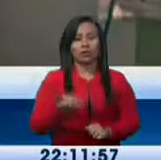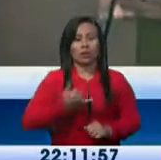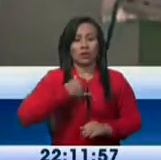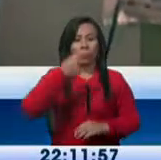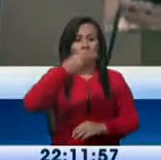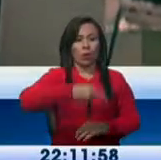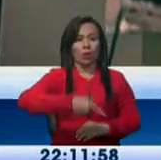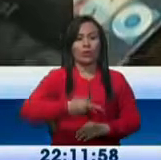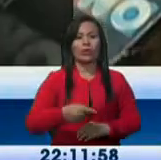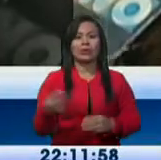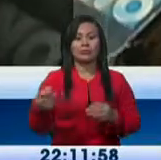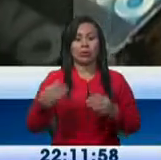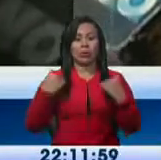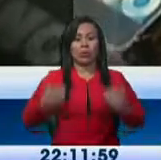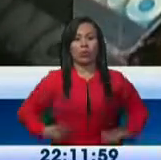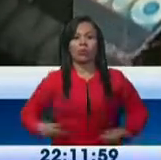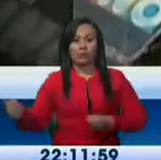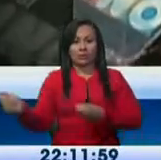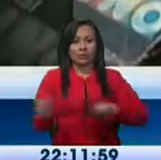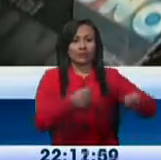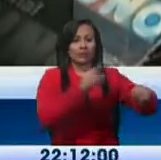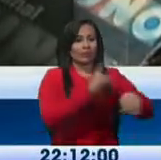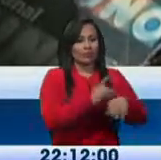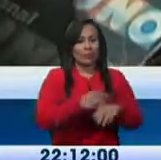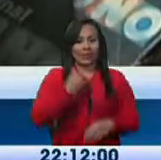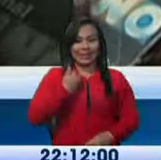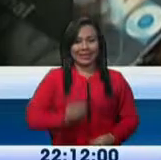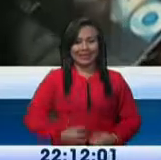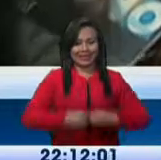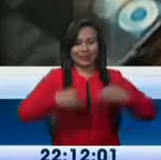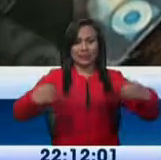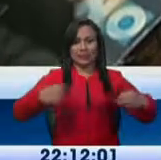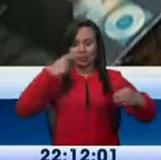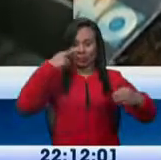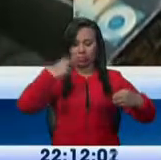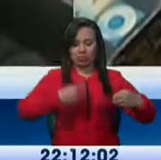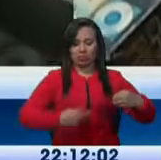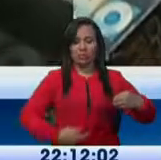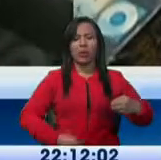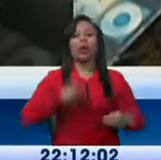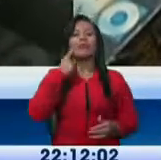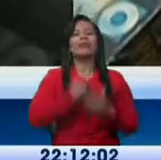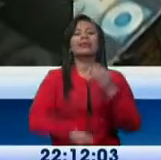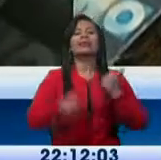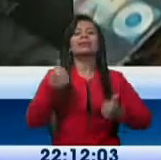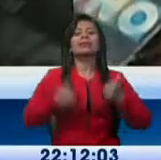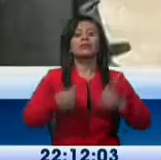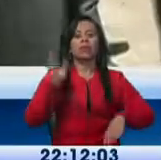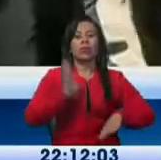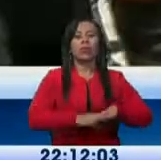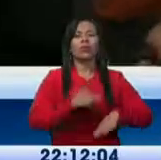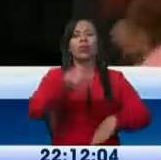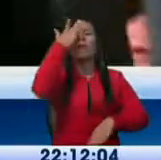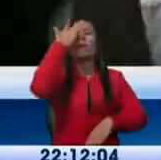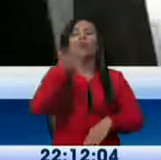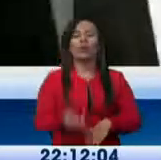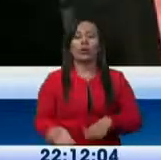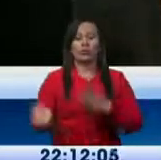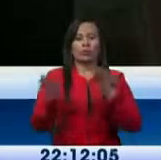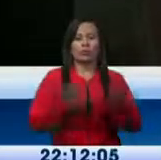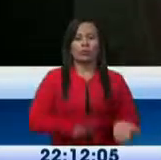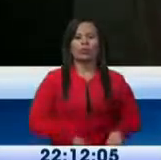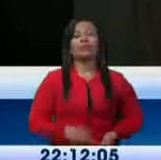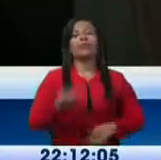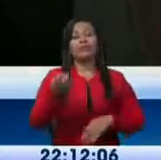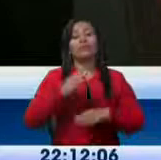el levantamiento del cadáver y por supuesto la autopia médico legal que En definitiva determinará las causas del fallecimiento del mencionado ciudadano el cuerpo del